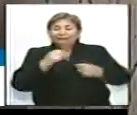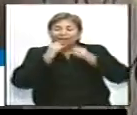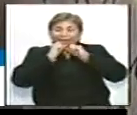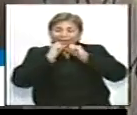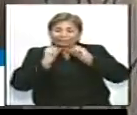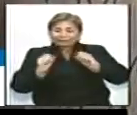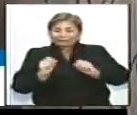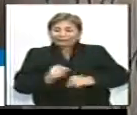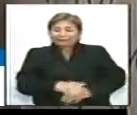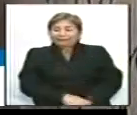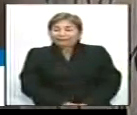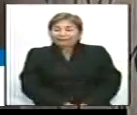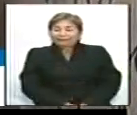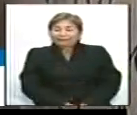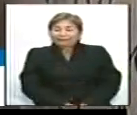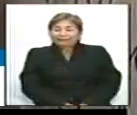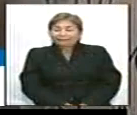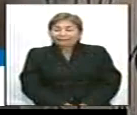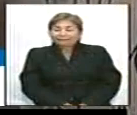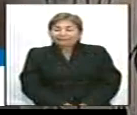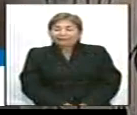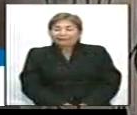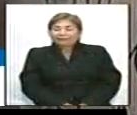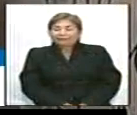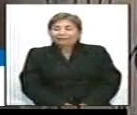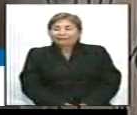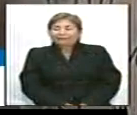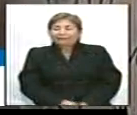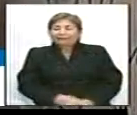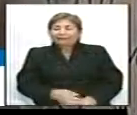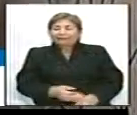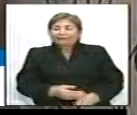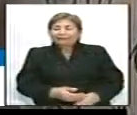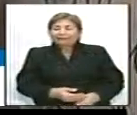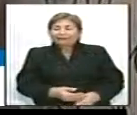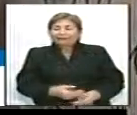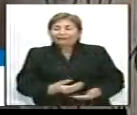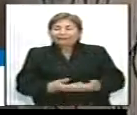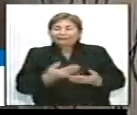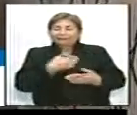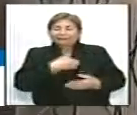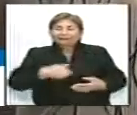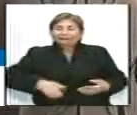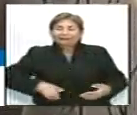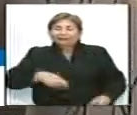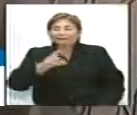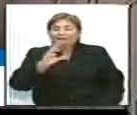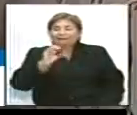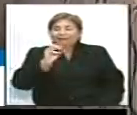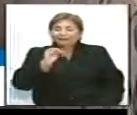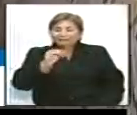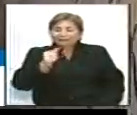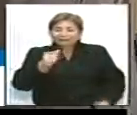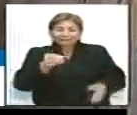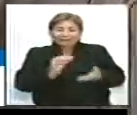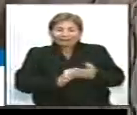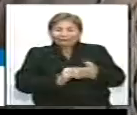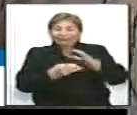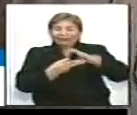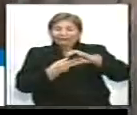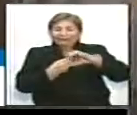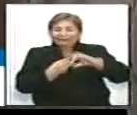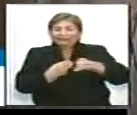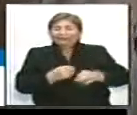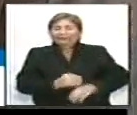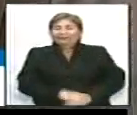la secretaria. Nuevamente, entonces, el congresista Román es elegido presidente de la Comisión de Energía